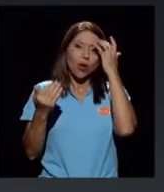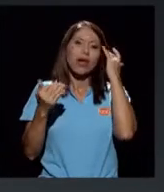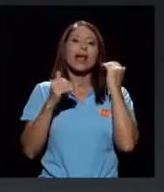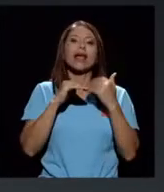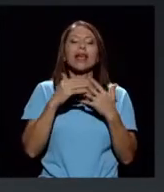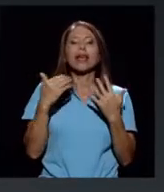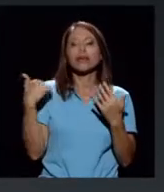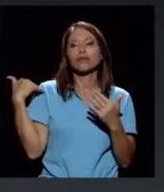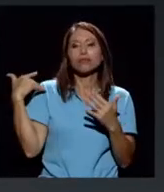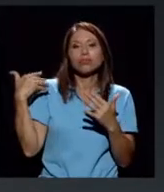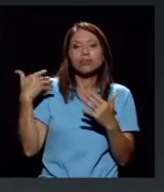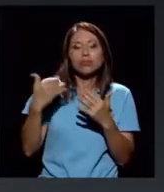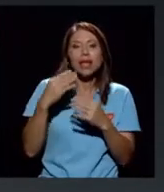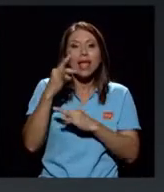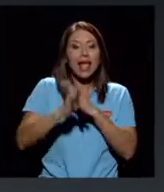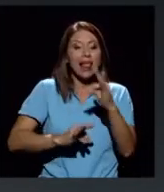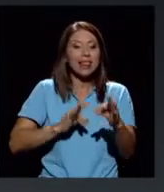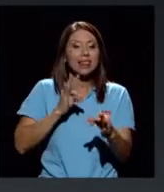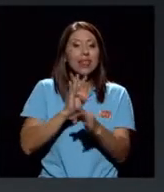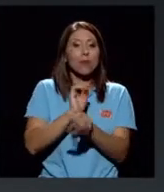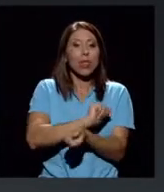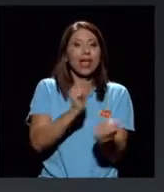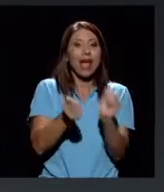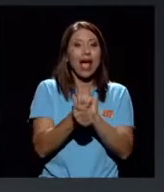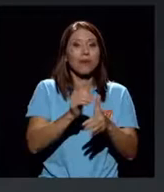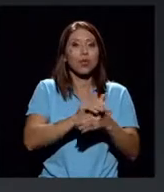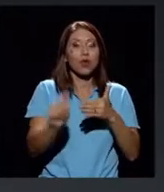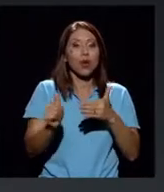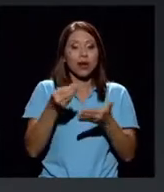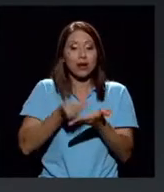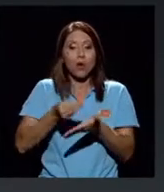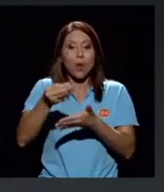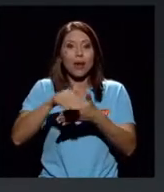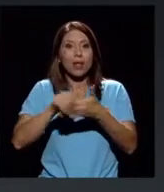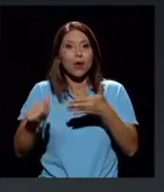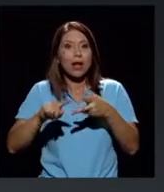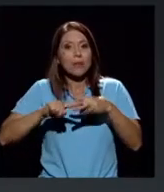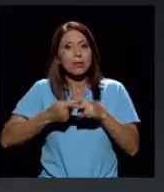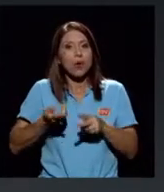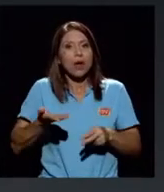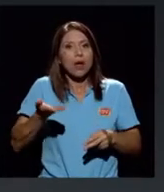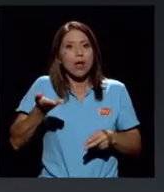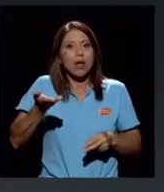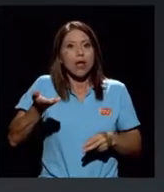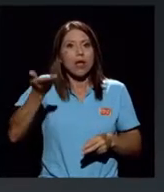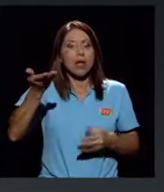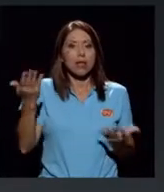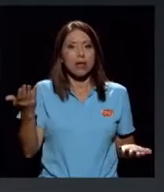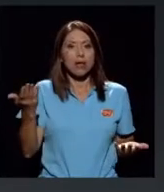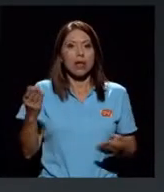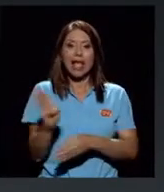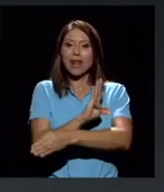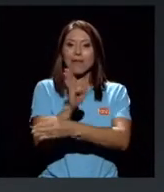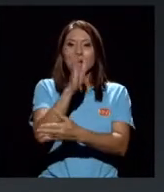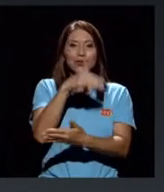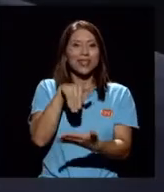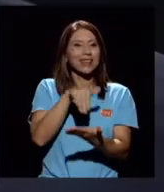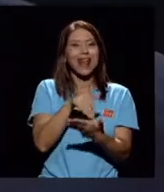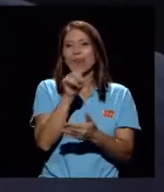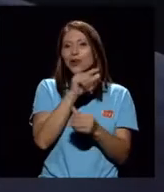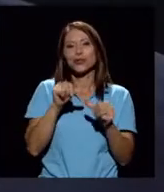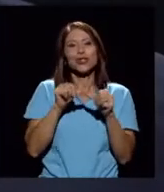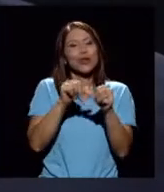en donde el tipo de cambio empezó a despertarse o el banco central decidió ya no seguir con su política de